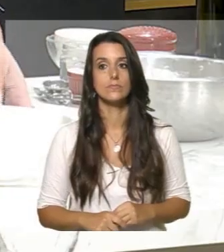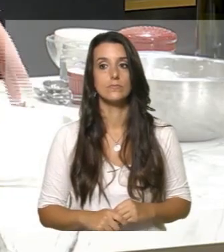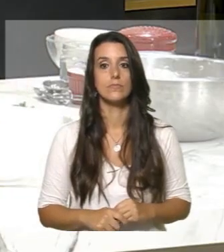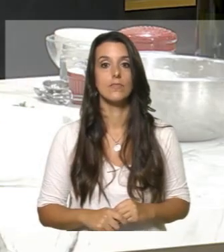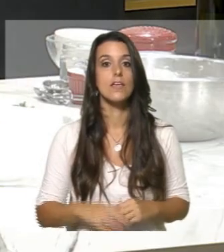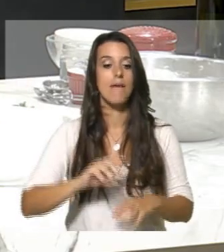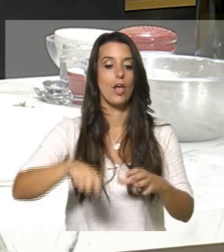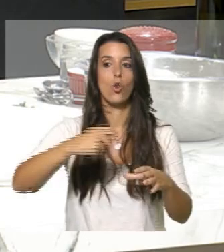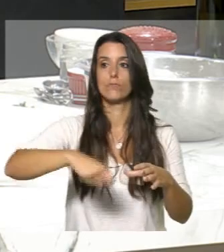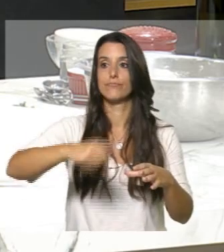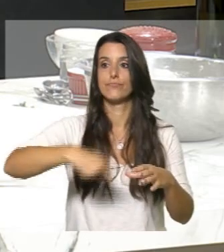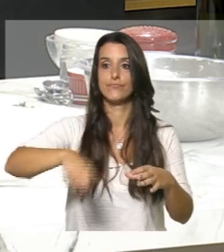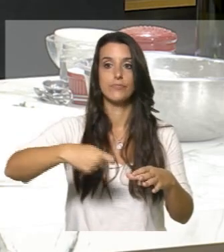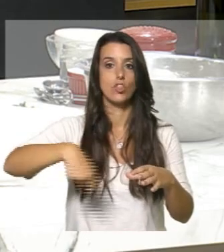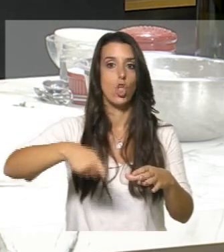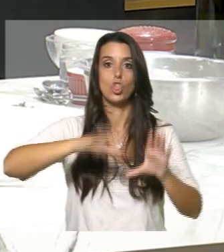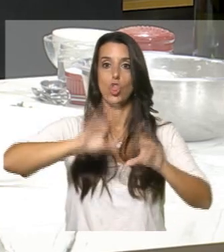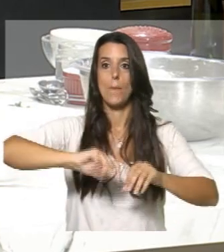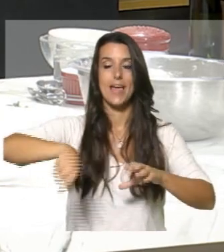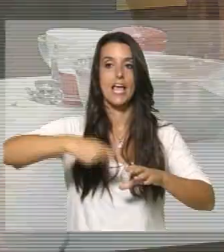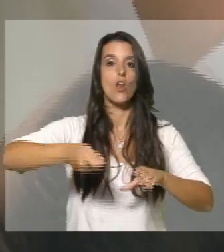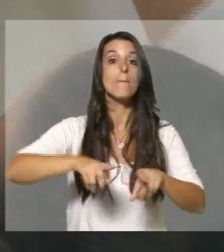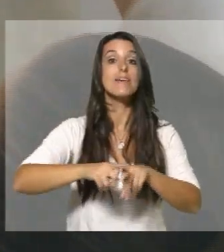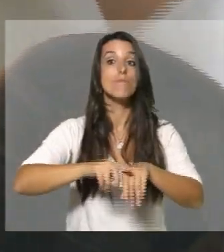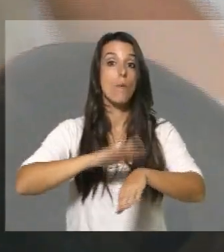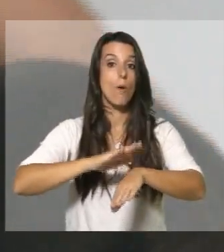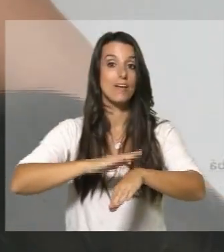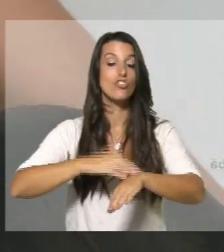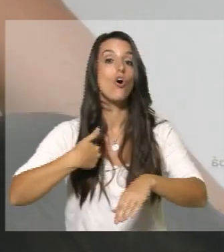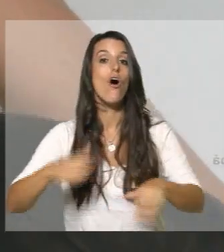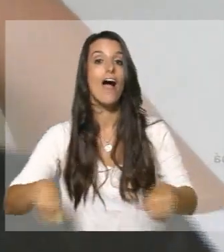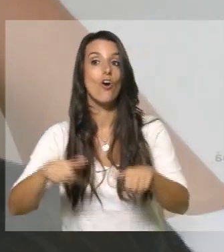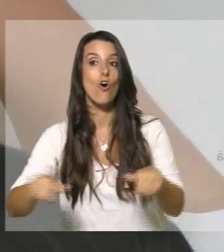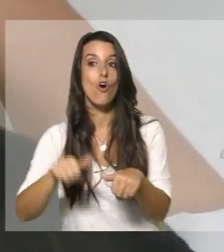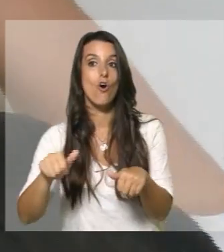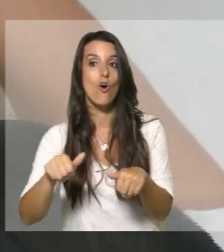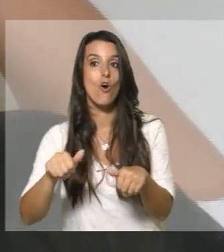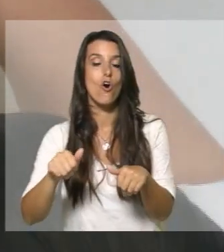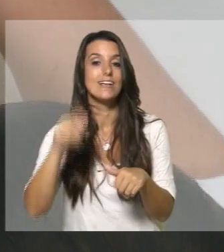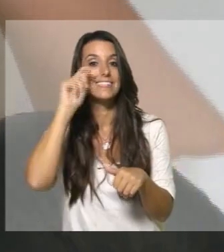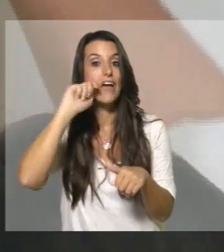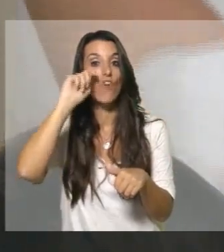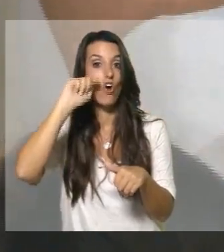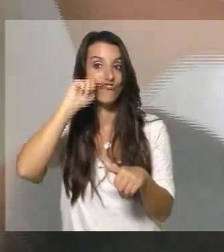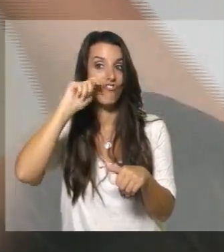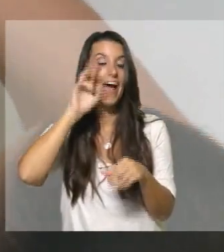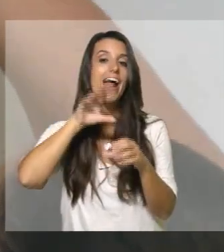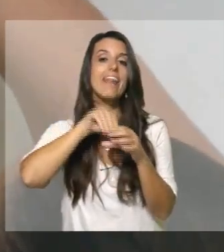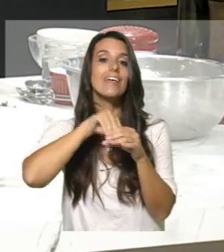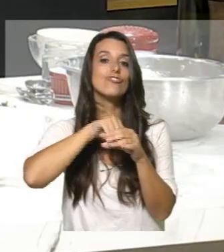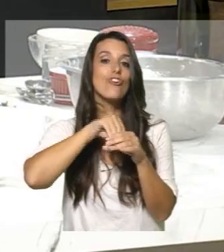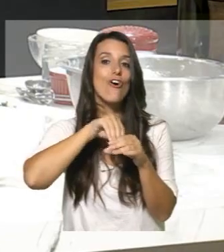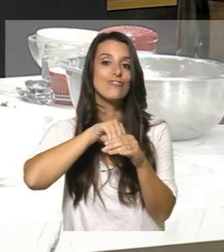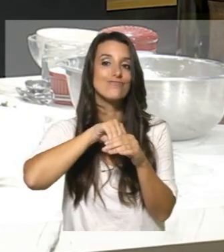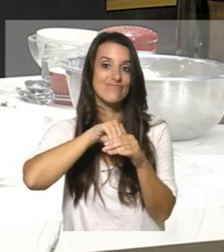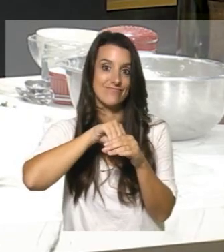Y mezclo. Acá en paralelo estoy haciendo la cebollita que va a ser el relleno, ¿tá? Porque la voy a